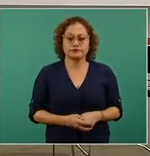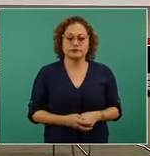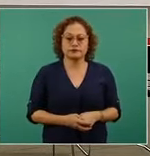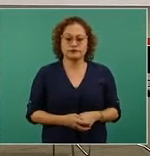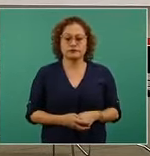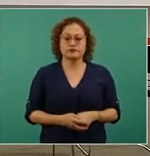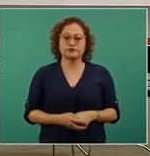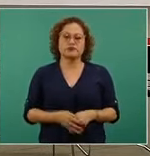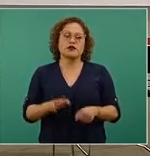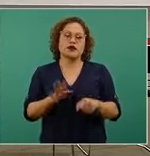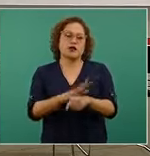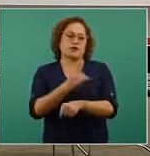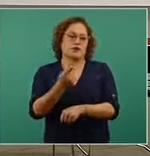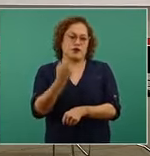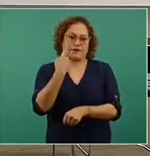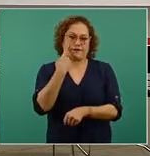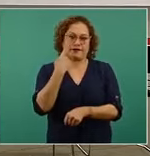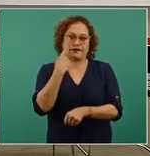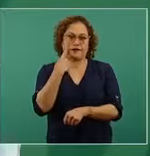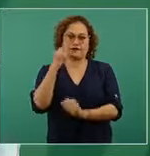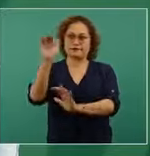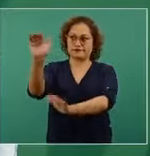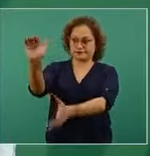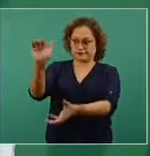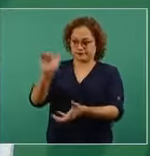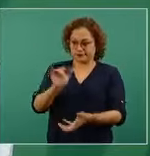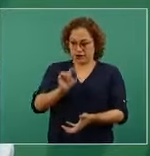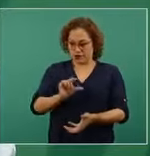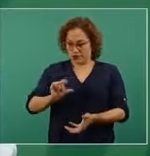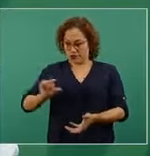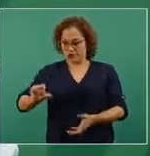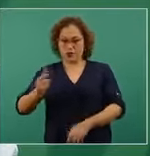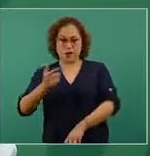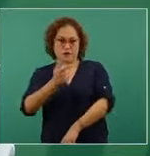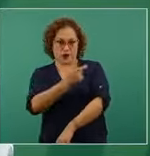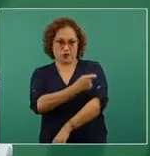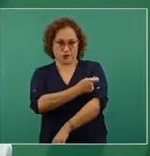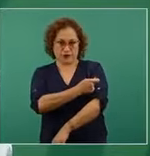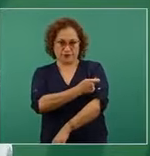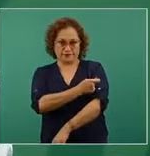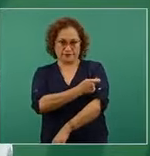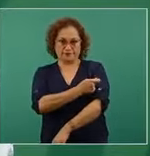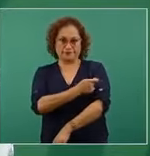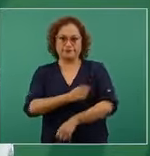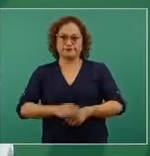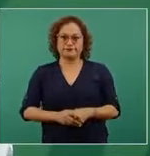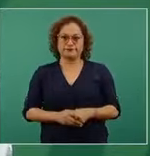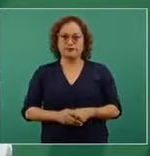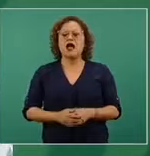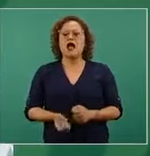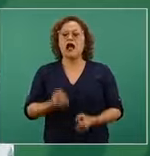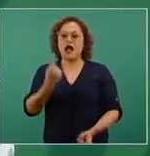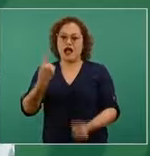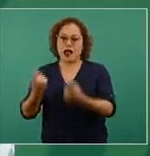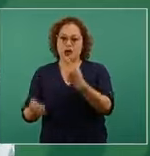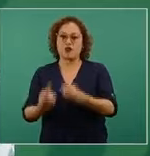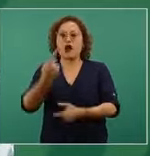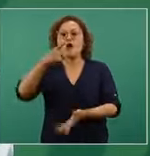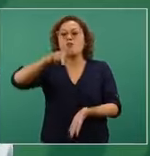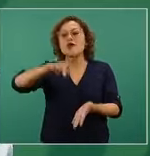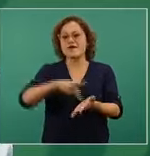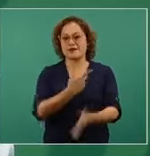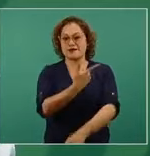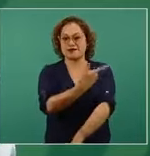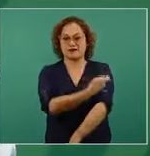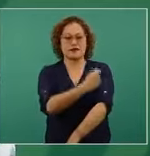el número de dosis de vacunas recibidas pues no todas son de dedos de aplicación de dos dosis es decir